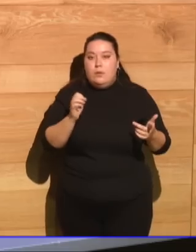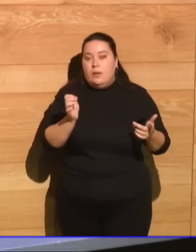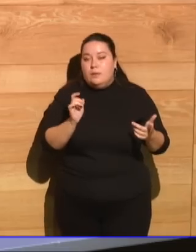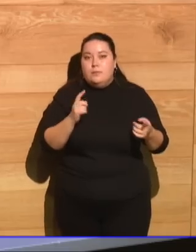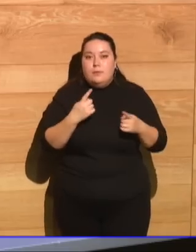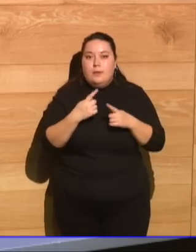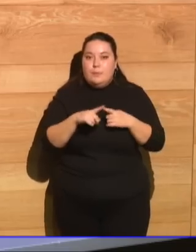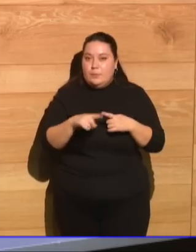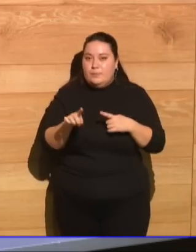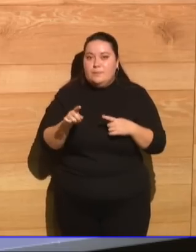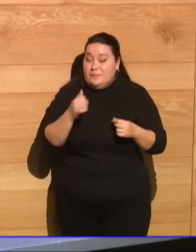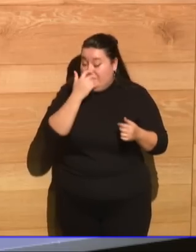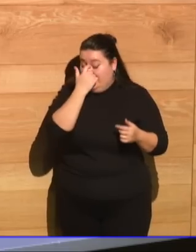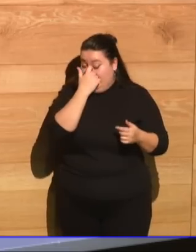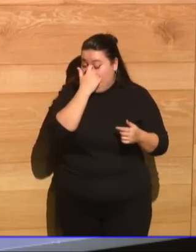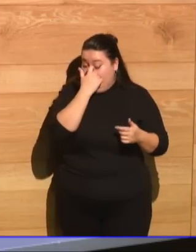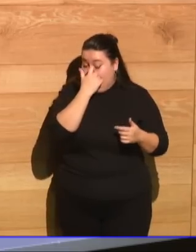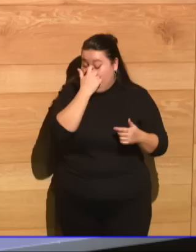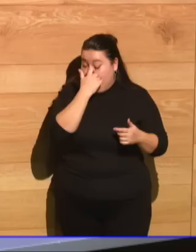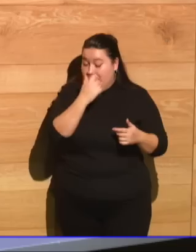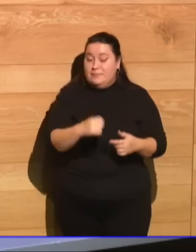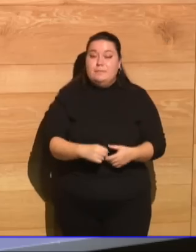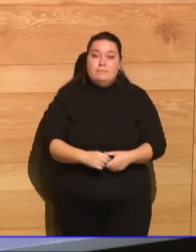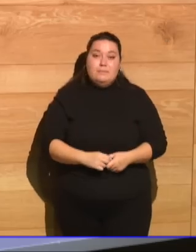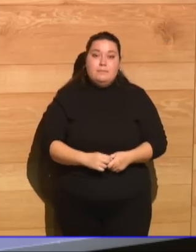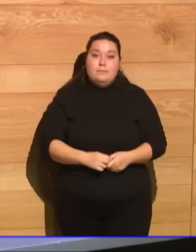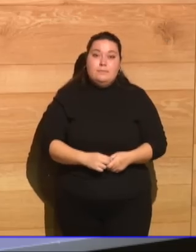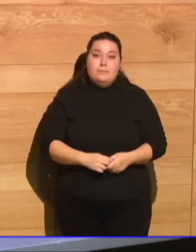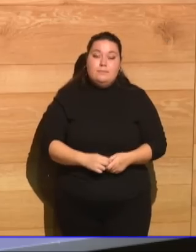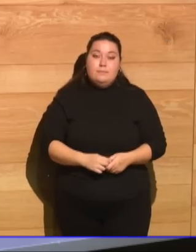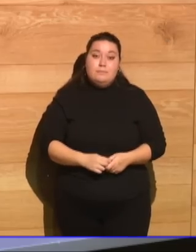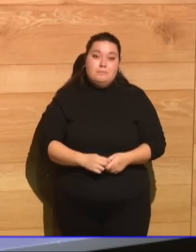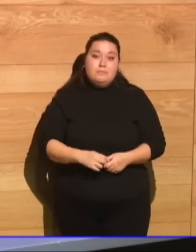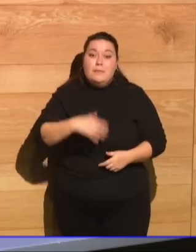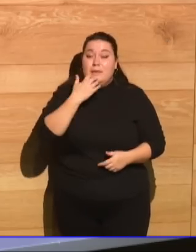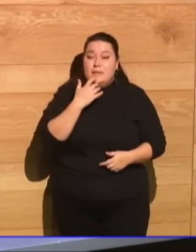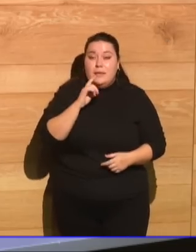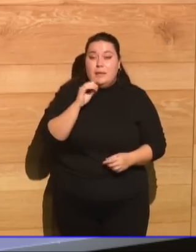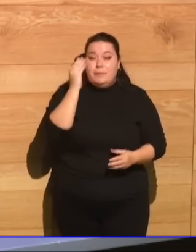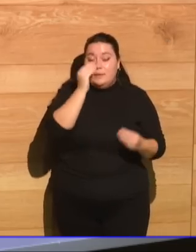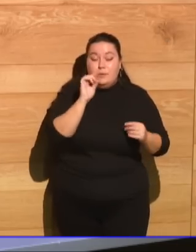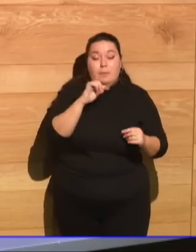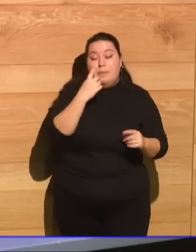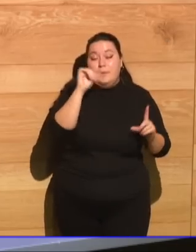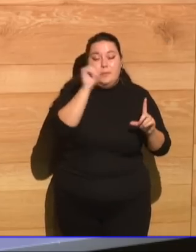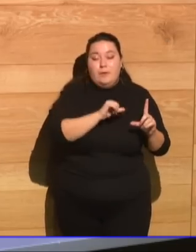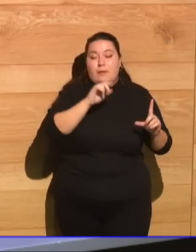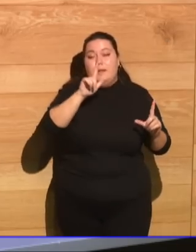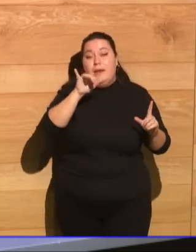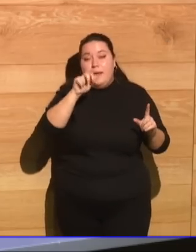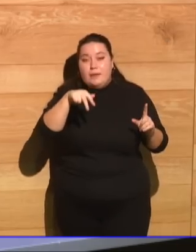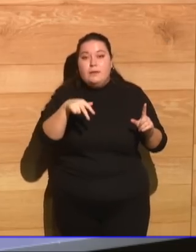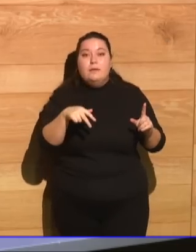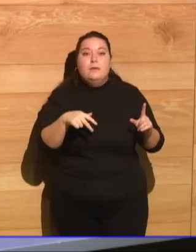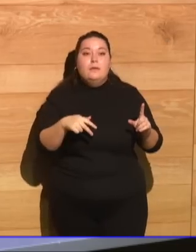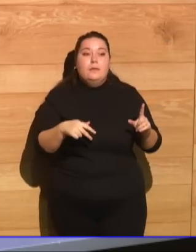y en lo conceptual al resto de la obra de Parker. Pero si nos ponemos a pensar en aquellas primeras películas de Lyne, aunque en aquellas